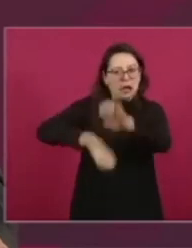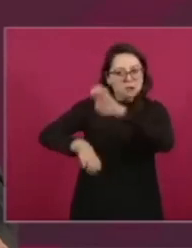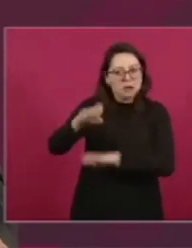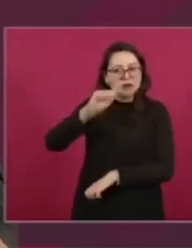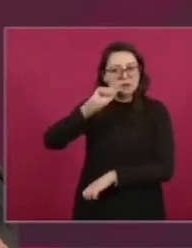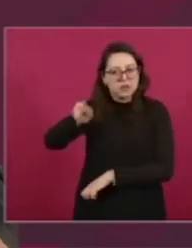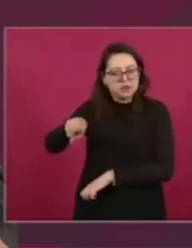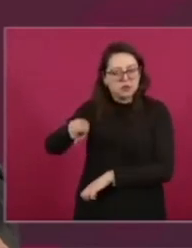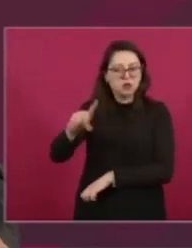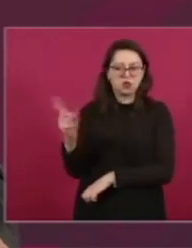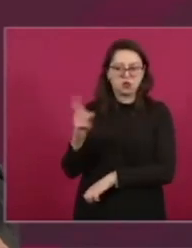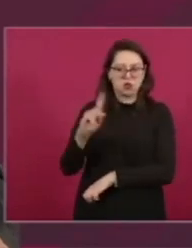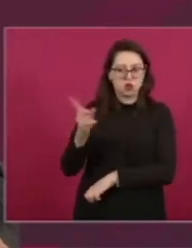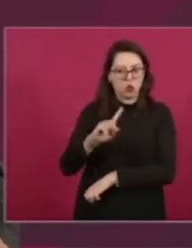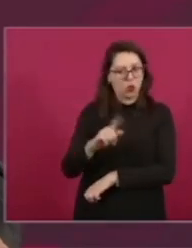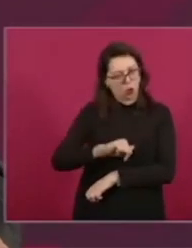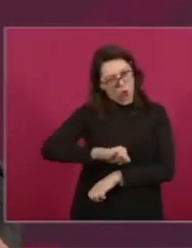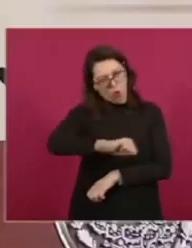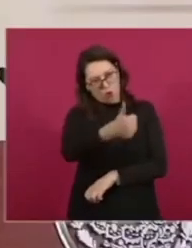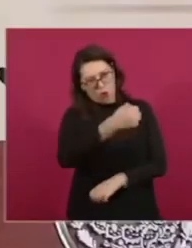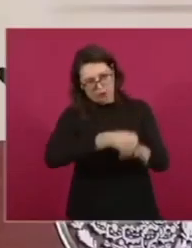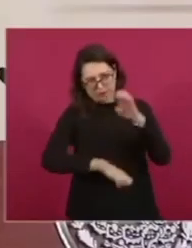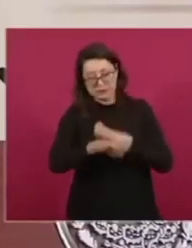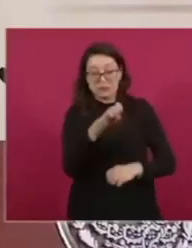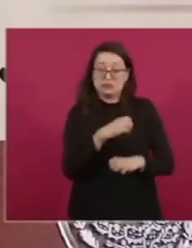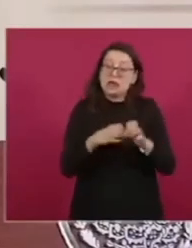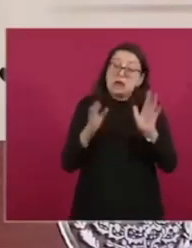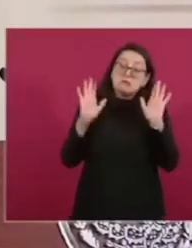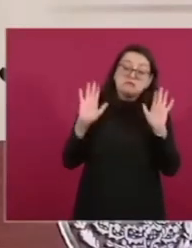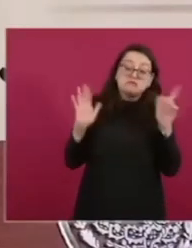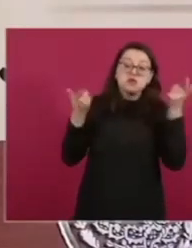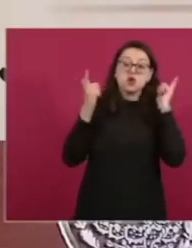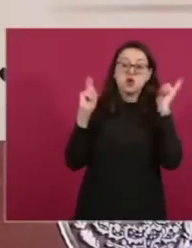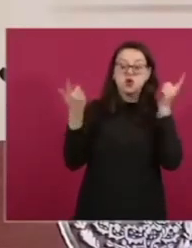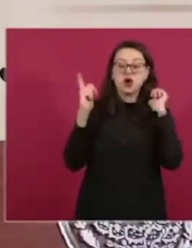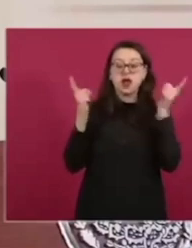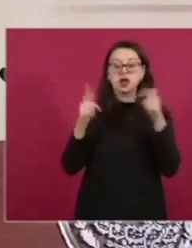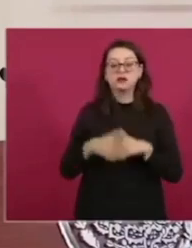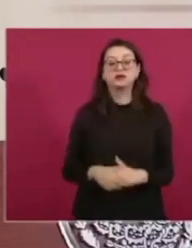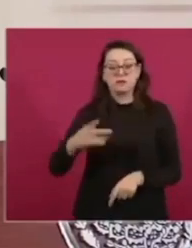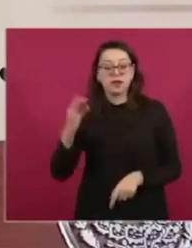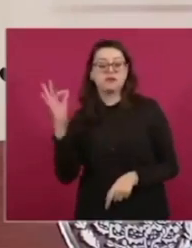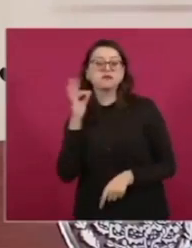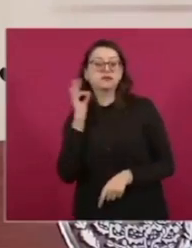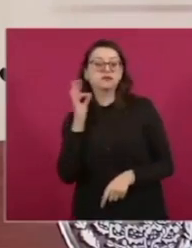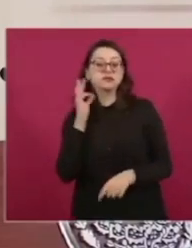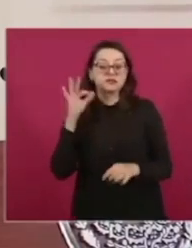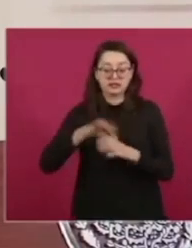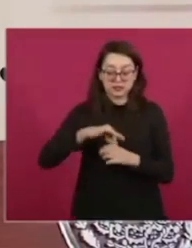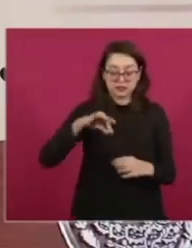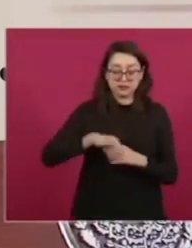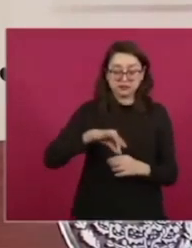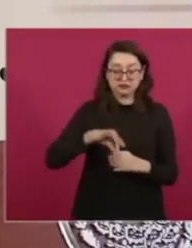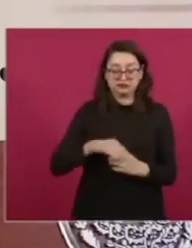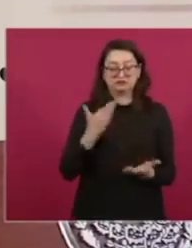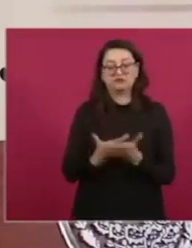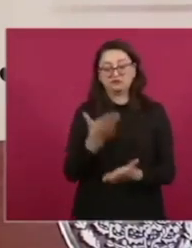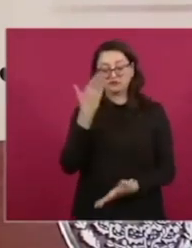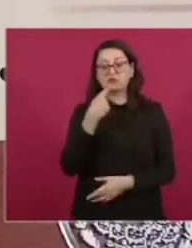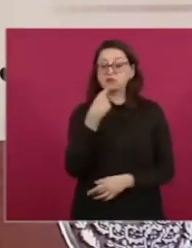asunto. Y si existe la Fiscalía Electoral, sí